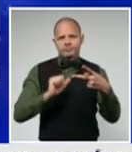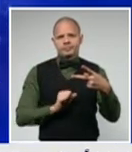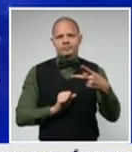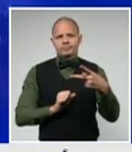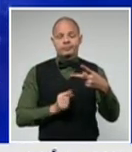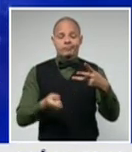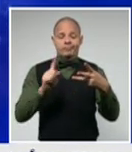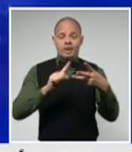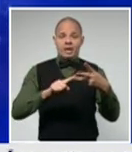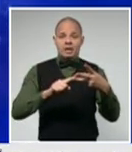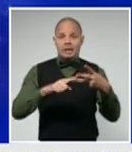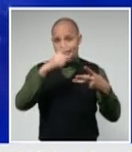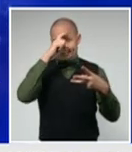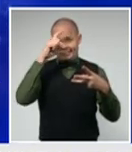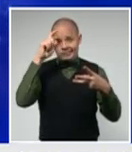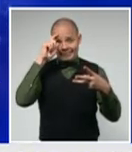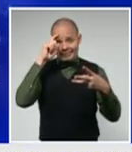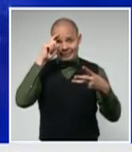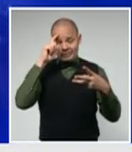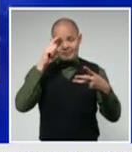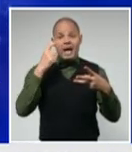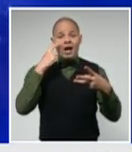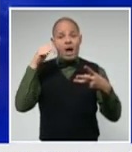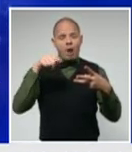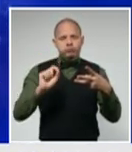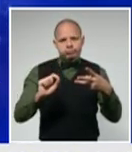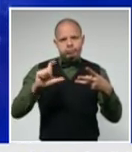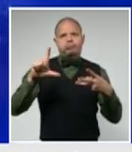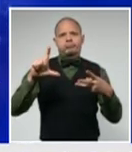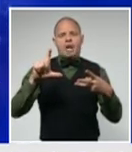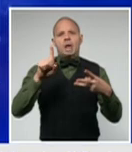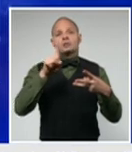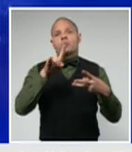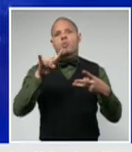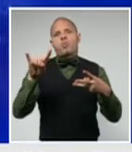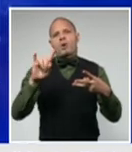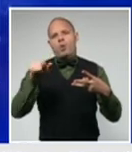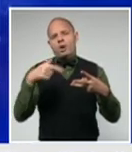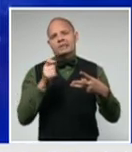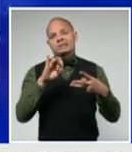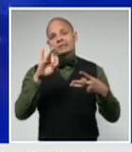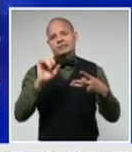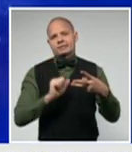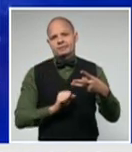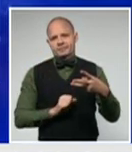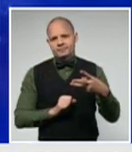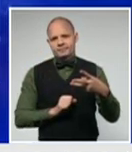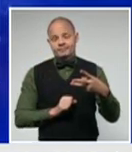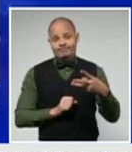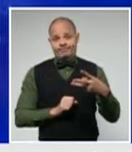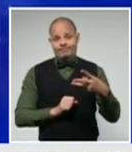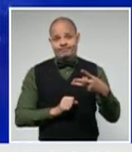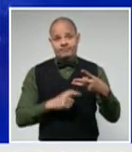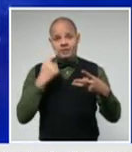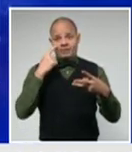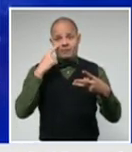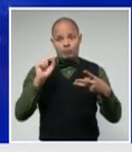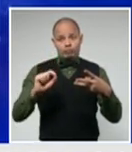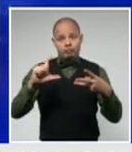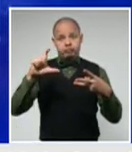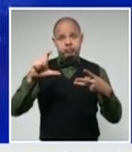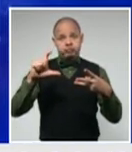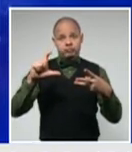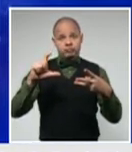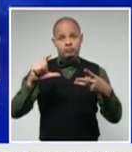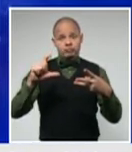Santi Espíritus, con una tasa de 19,75, en estos momentos superior a la de La Habana,